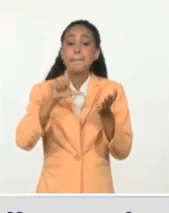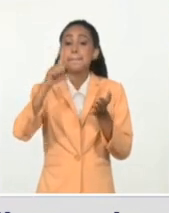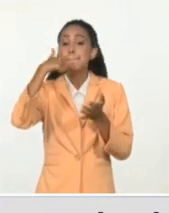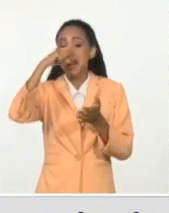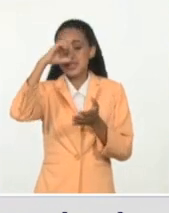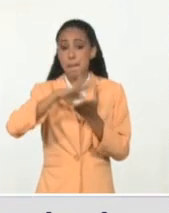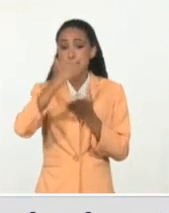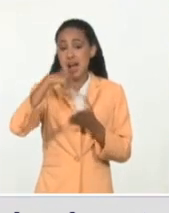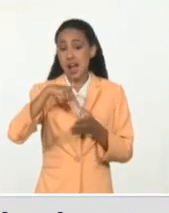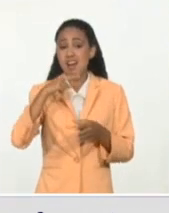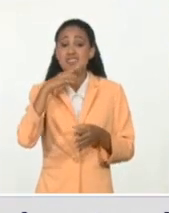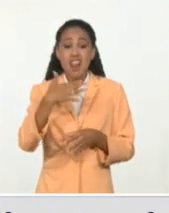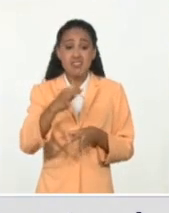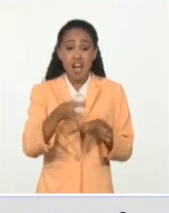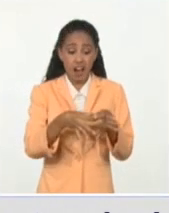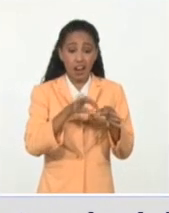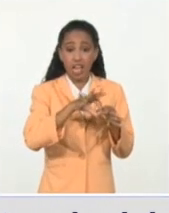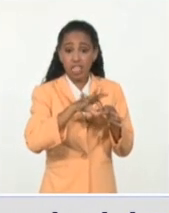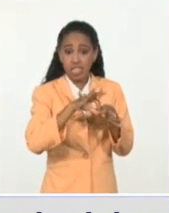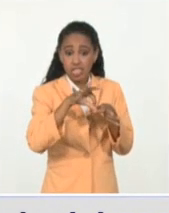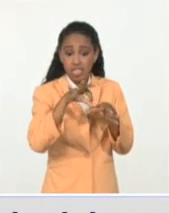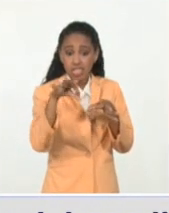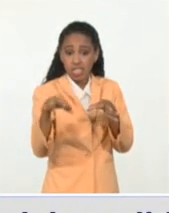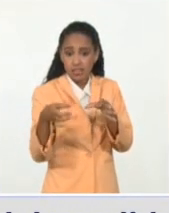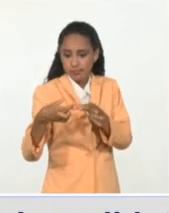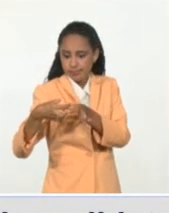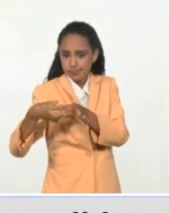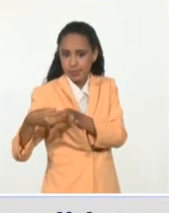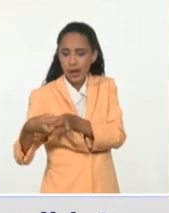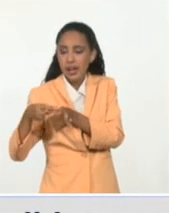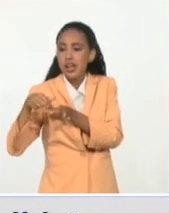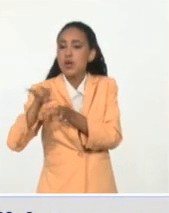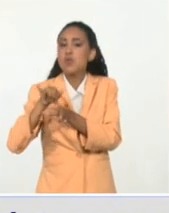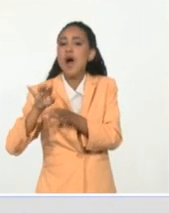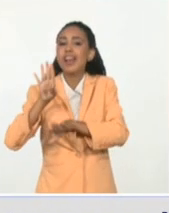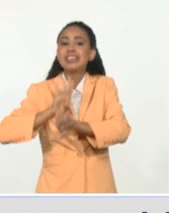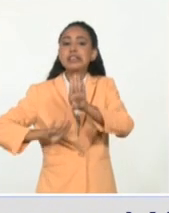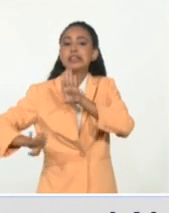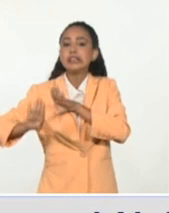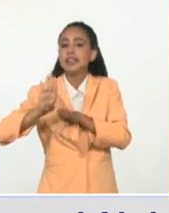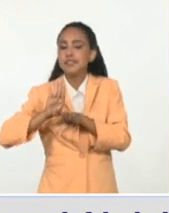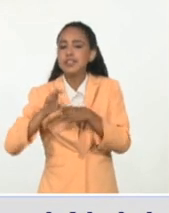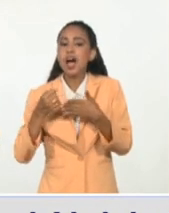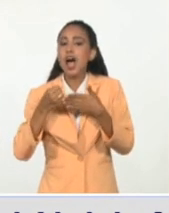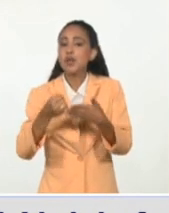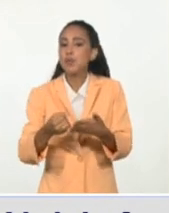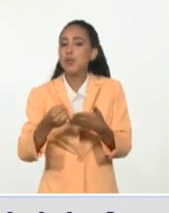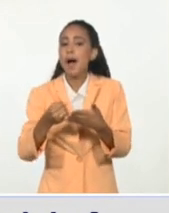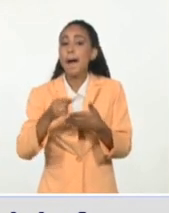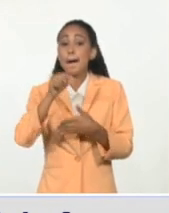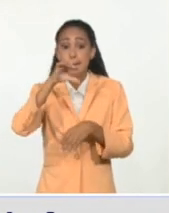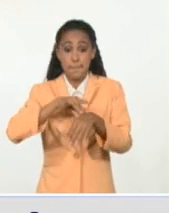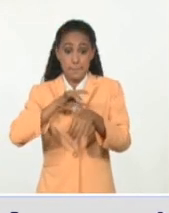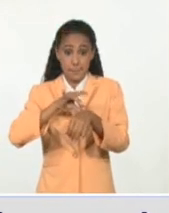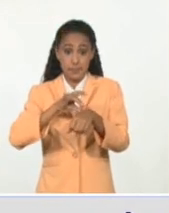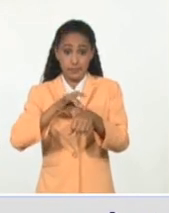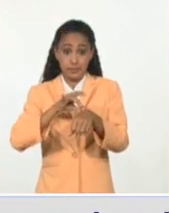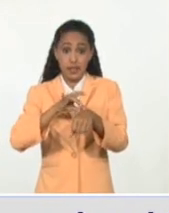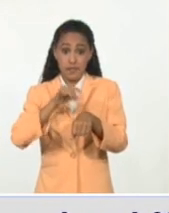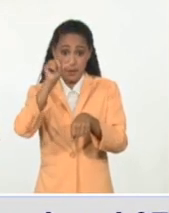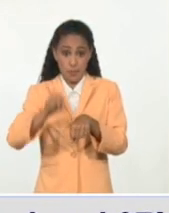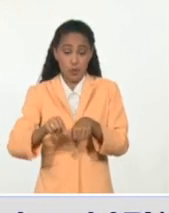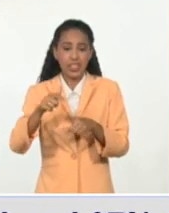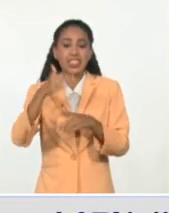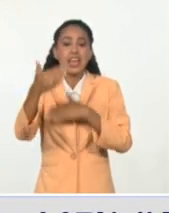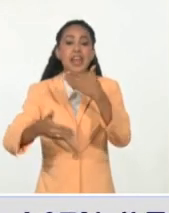inicio de la pandemia de un plasma hiperinmune que ayudaba a los pacientes en terapia intensiva, pero estamos hablando de otro plasma, lo que